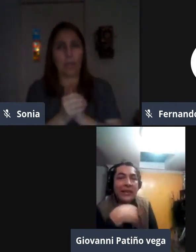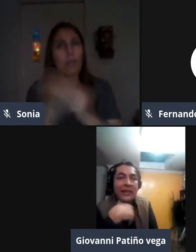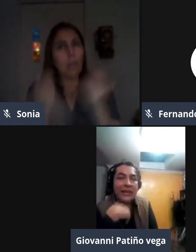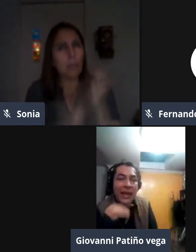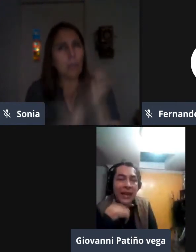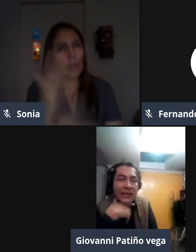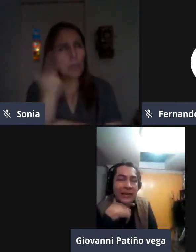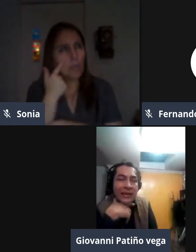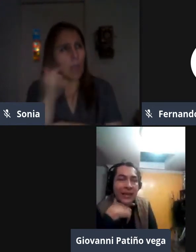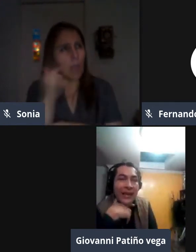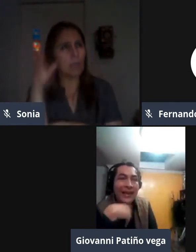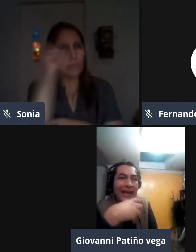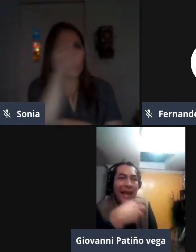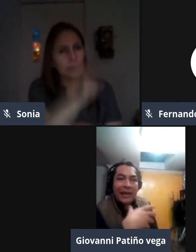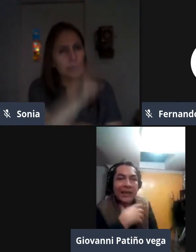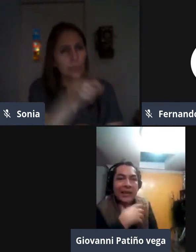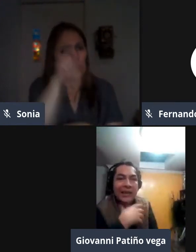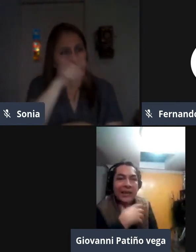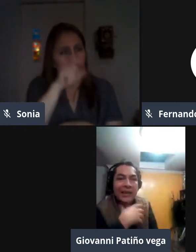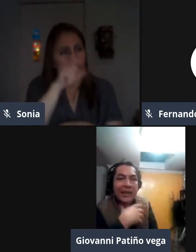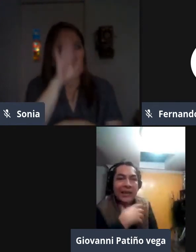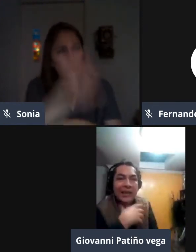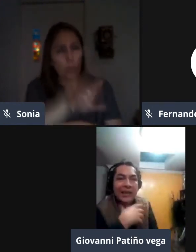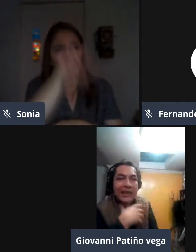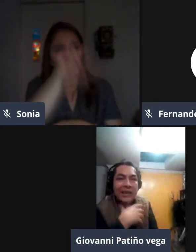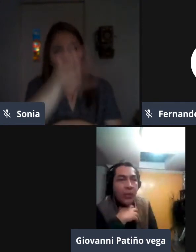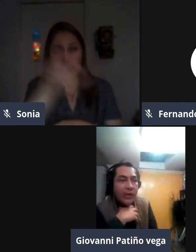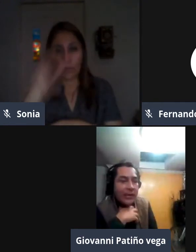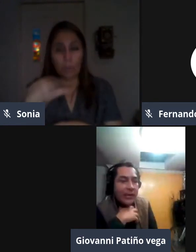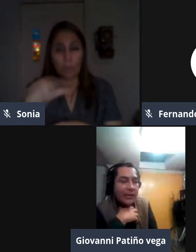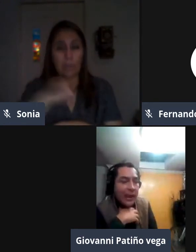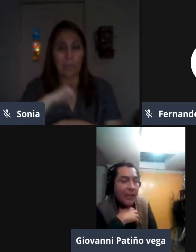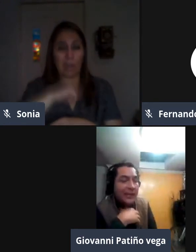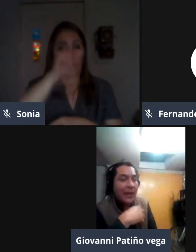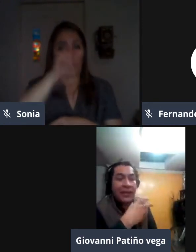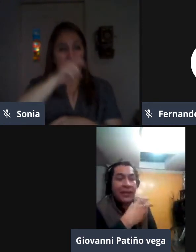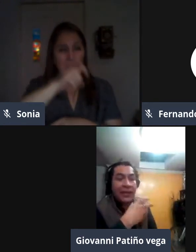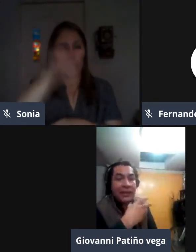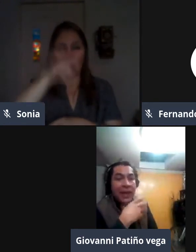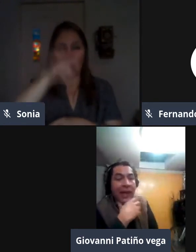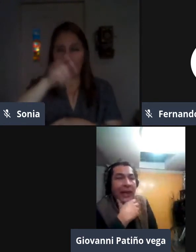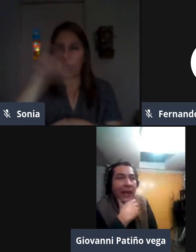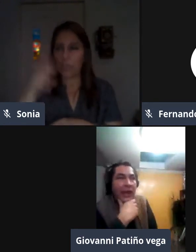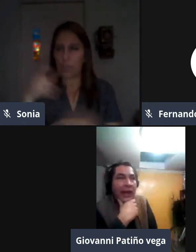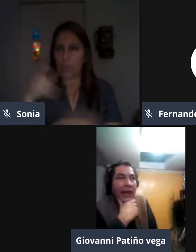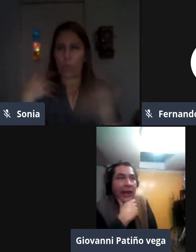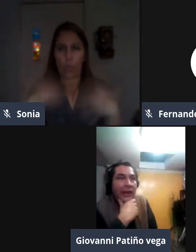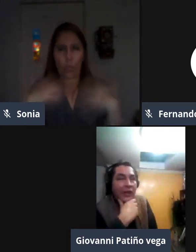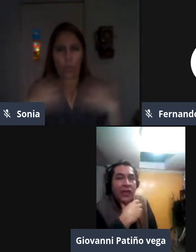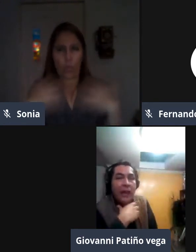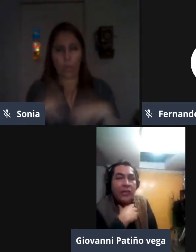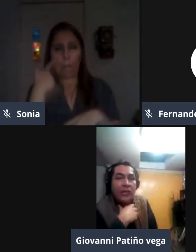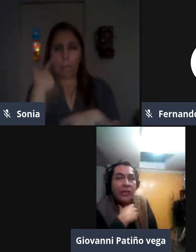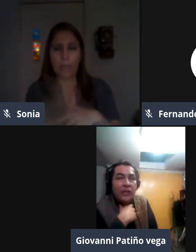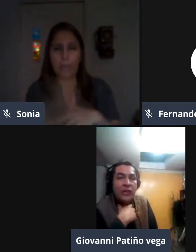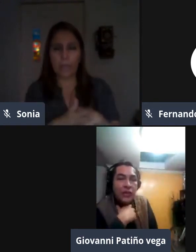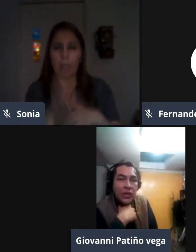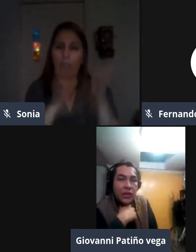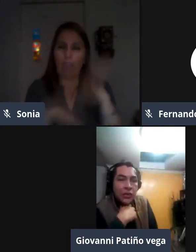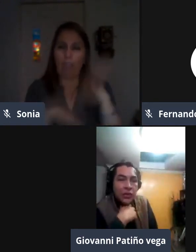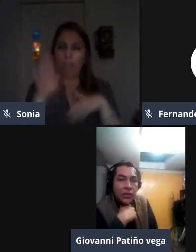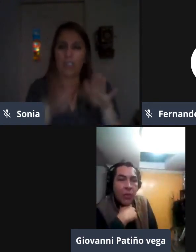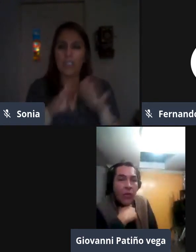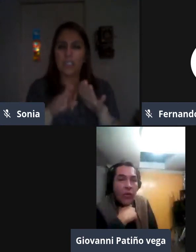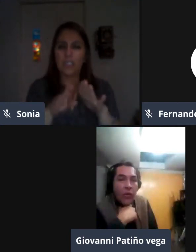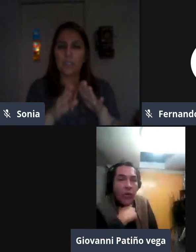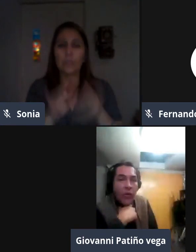necesidades reales que tiene la gente porque como les decía aparecer a veces que nos quedamos en nuestros sitios